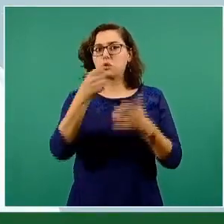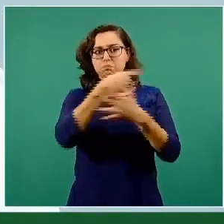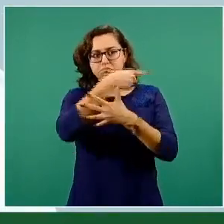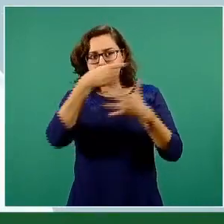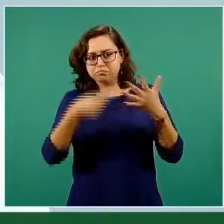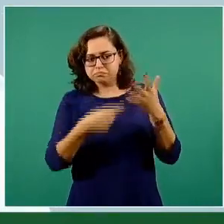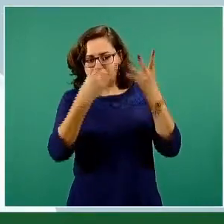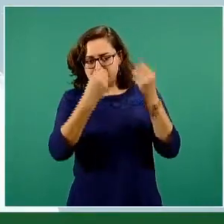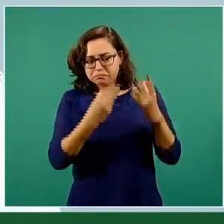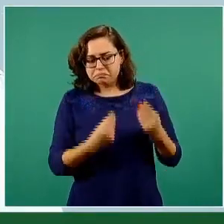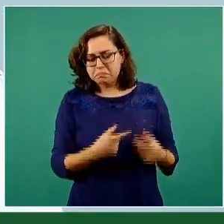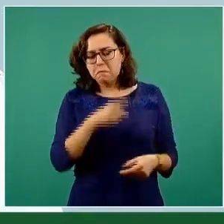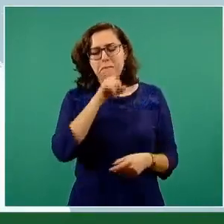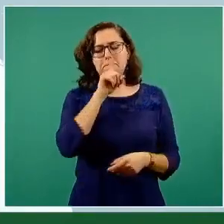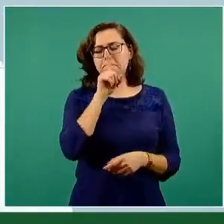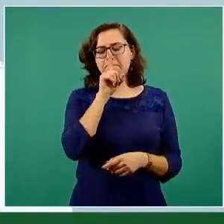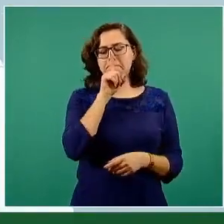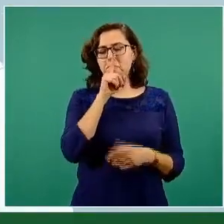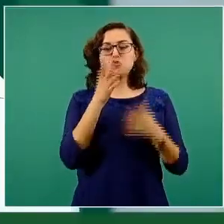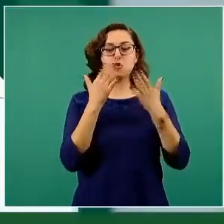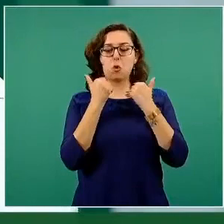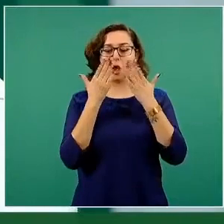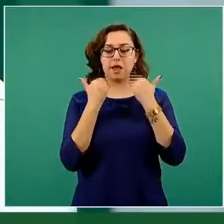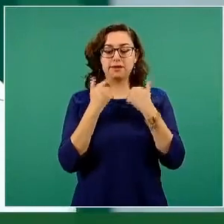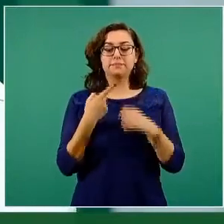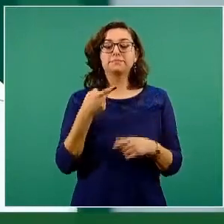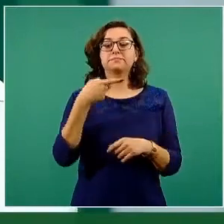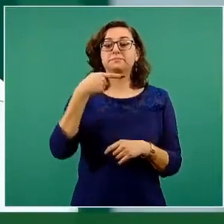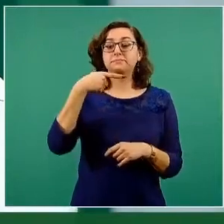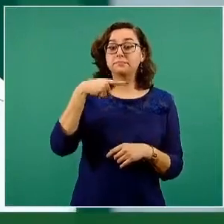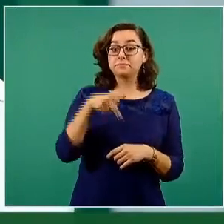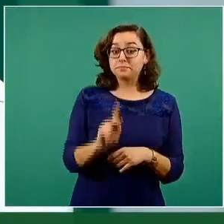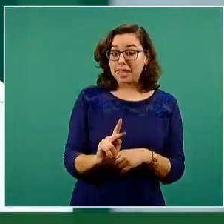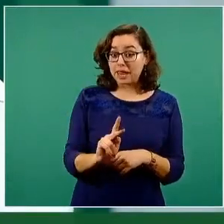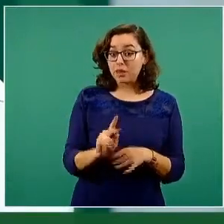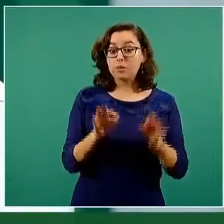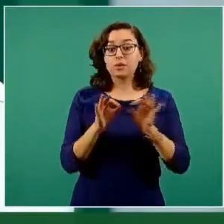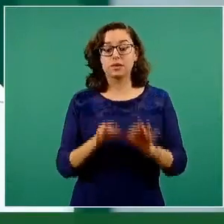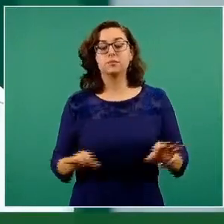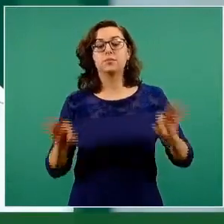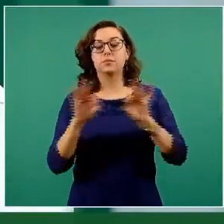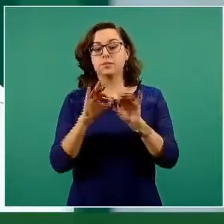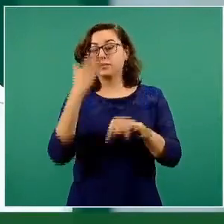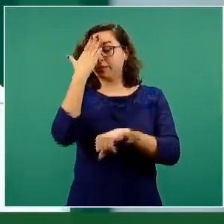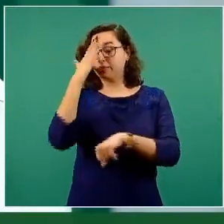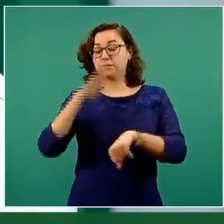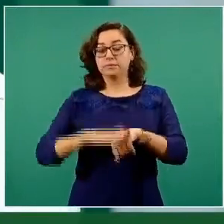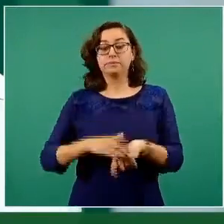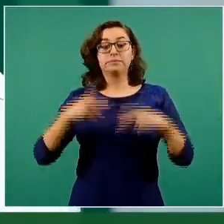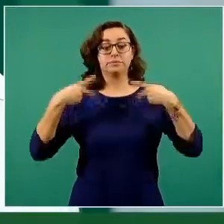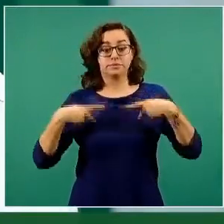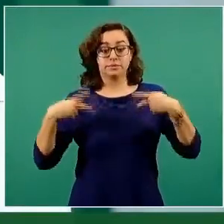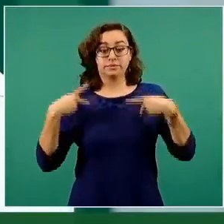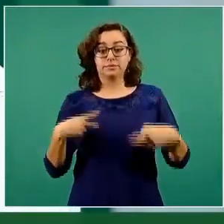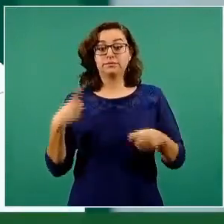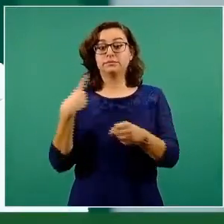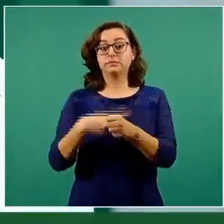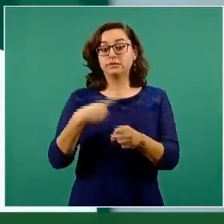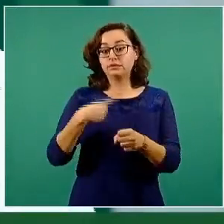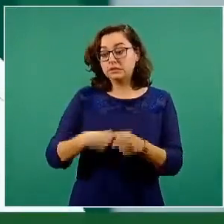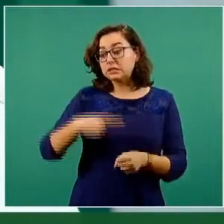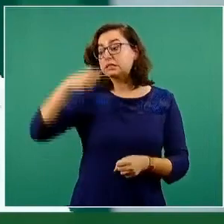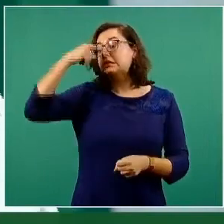una persona que en este momento está cursando con una enfermedad, sobre todo con una enfermedad respiratoria, se